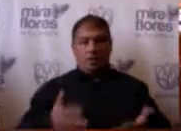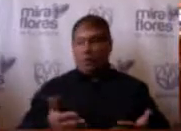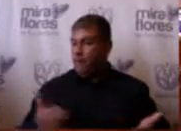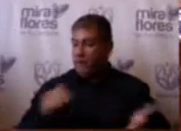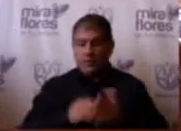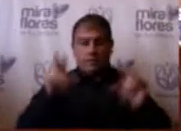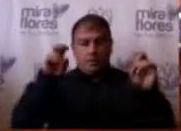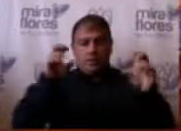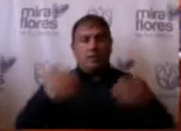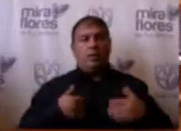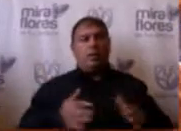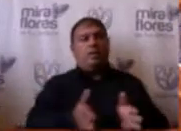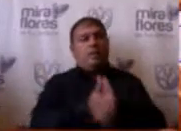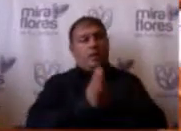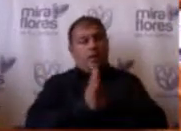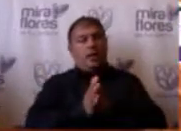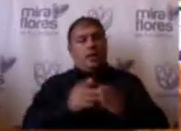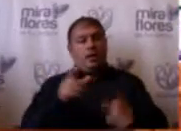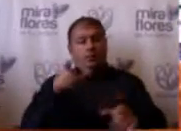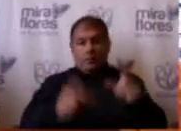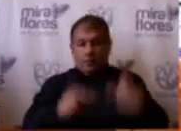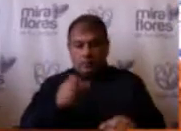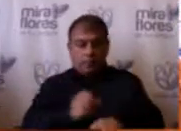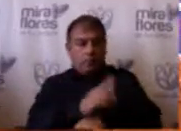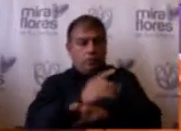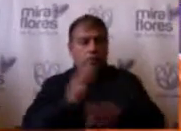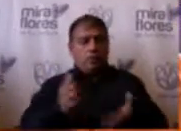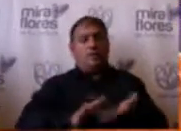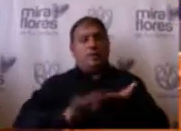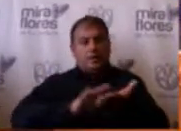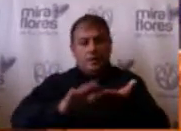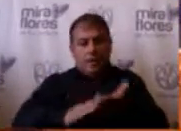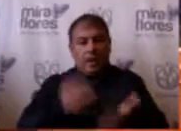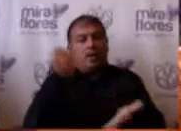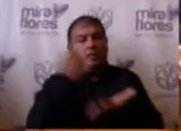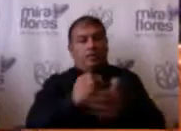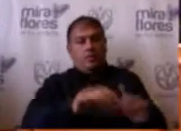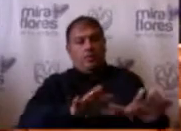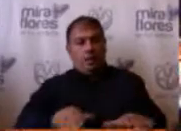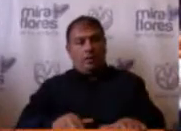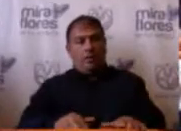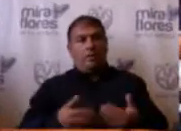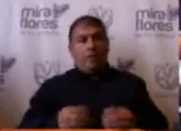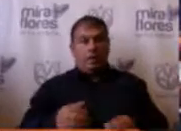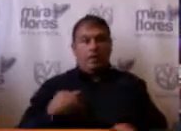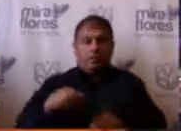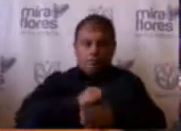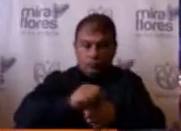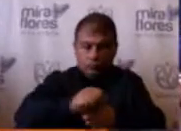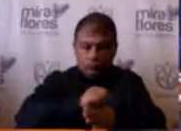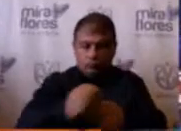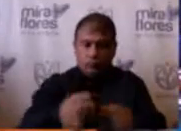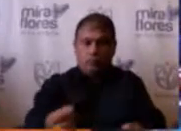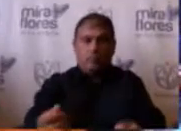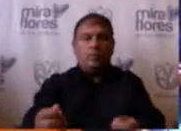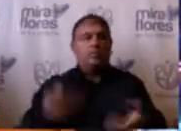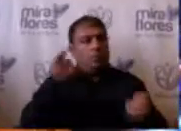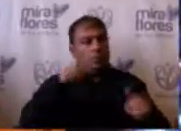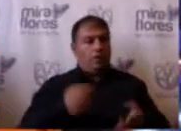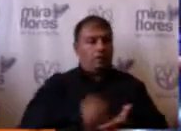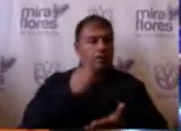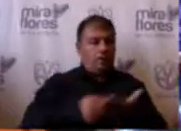temas que tratar les voy a pedir a los miembros del consejo que se sirvan exonerar nos en la aprobación del acta para la ejecución inmediata de los acuerdos tomados